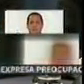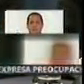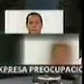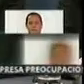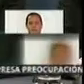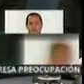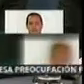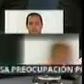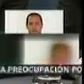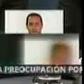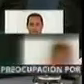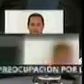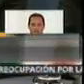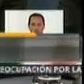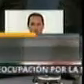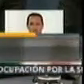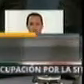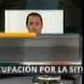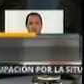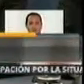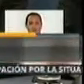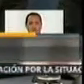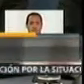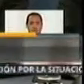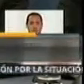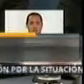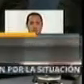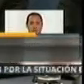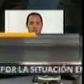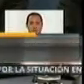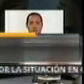Están metidas en estos ilícitos.